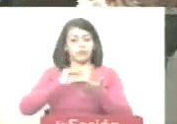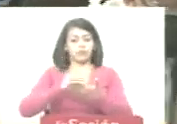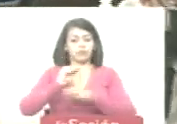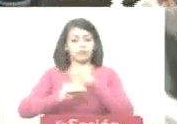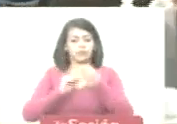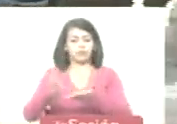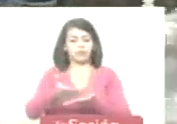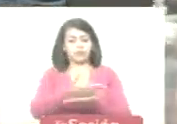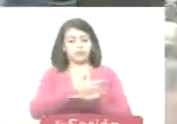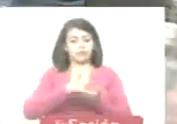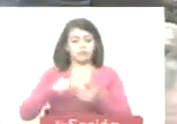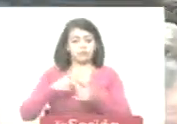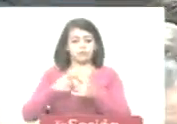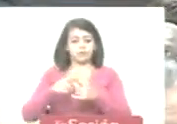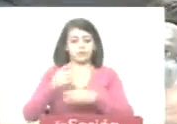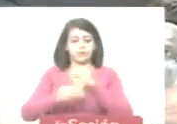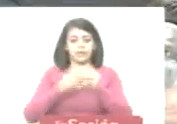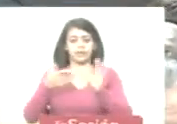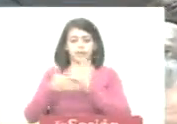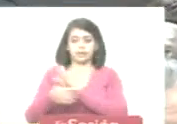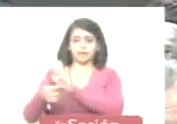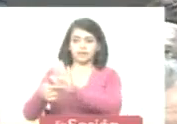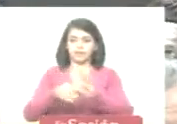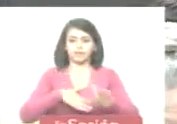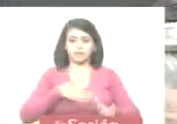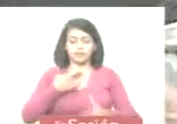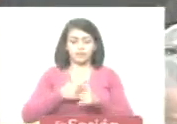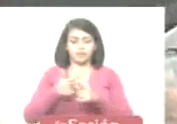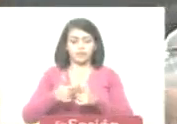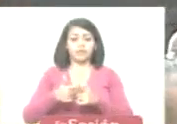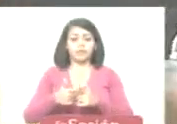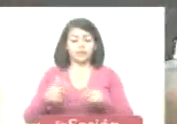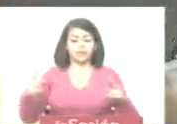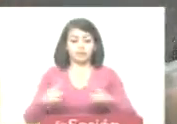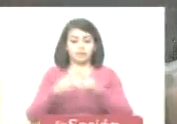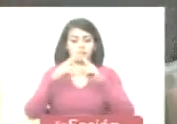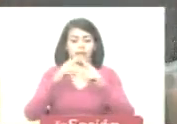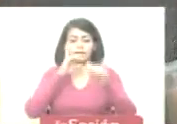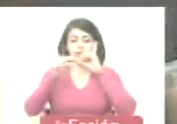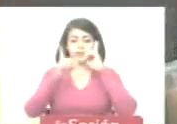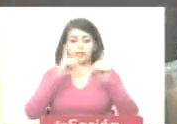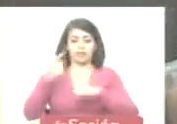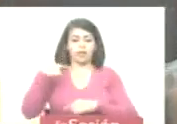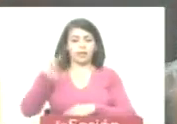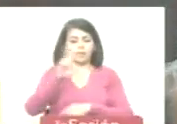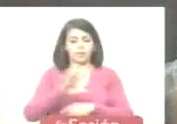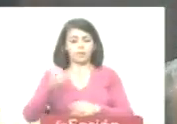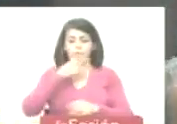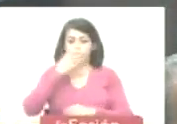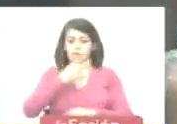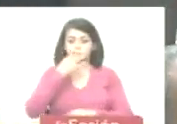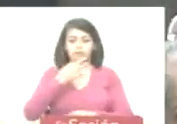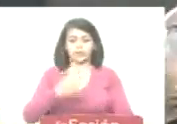chulean las posibilidades definitivamente de encuentro y de diálogo que hay en Venezuela. Buenas